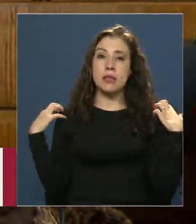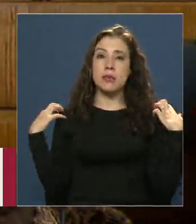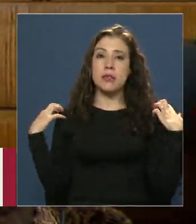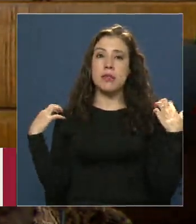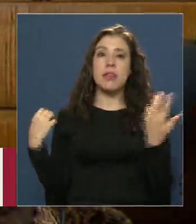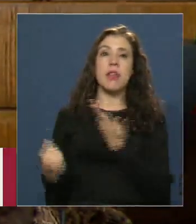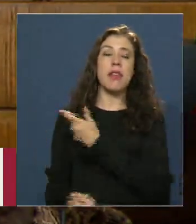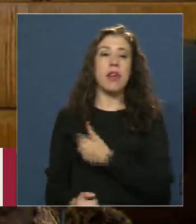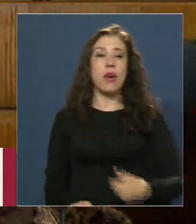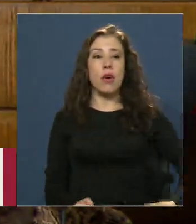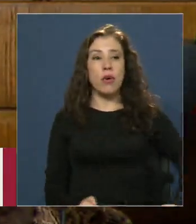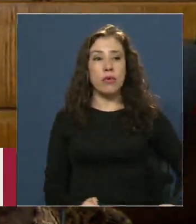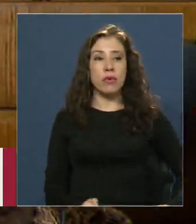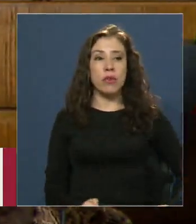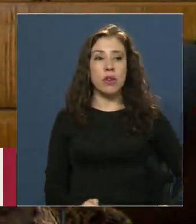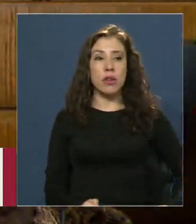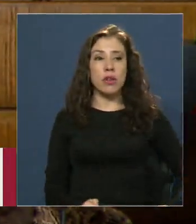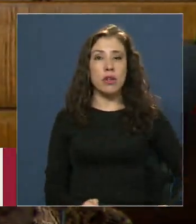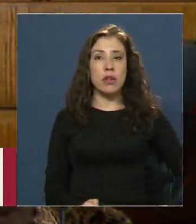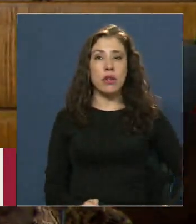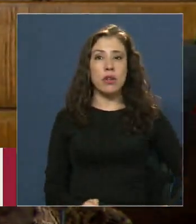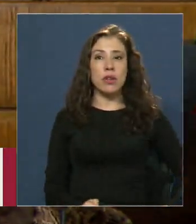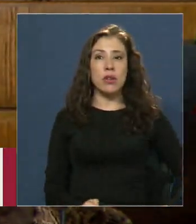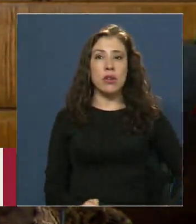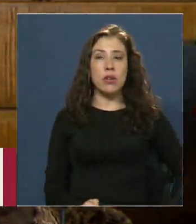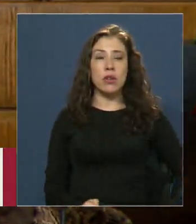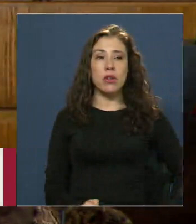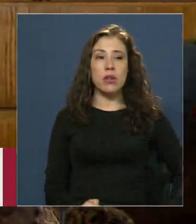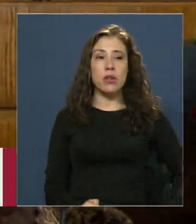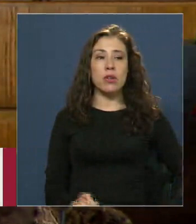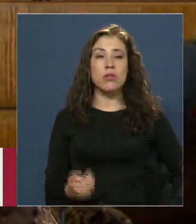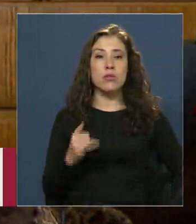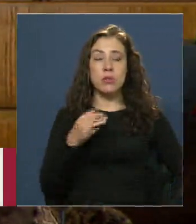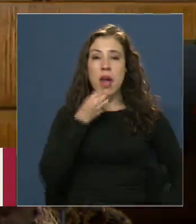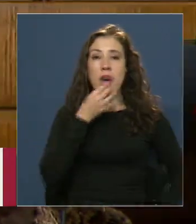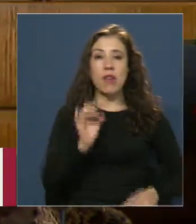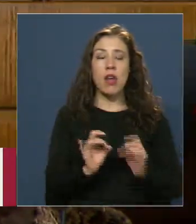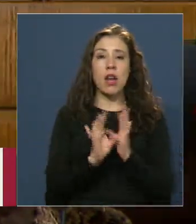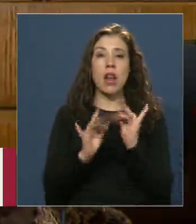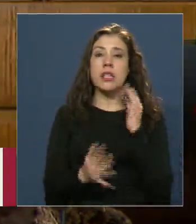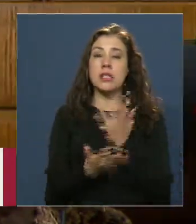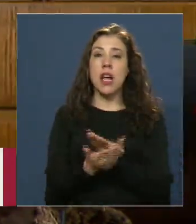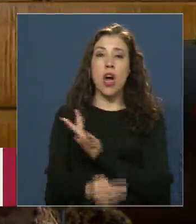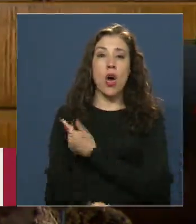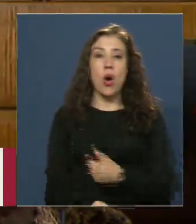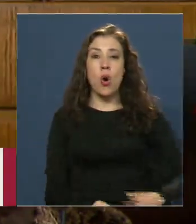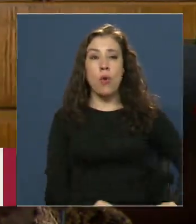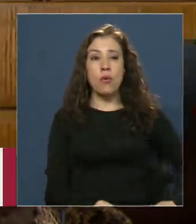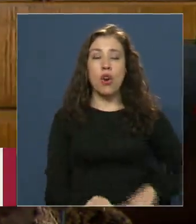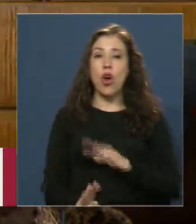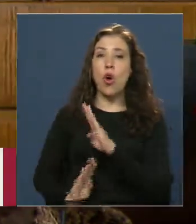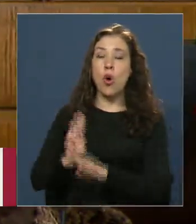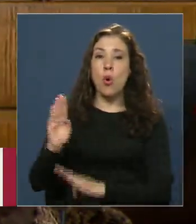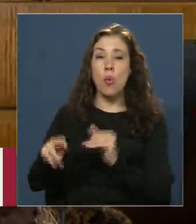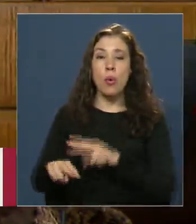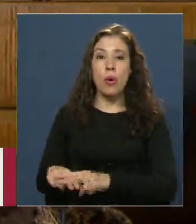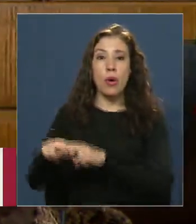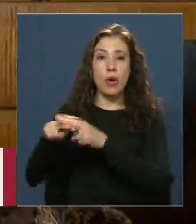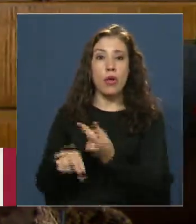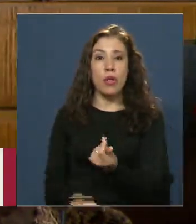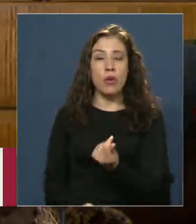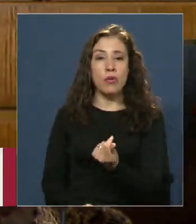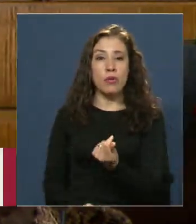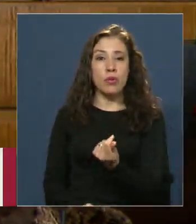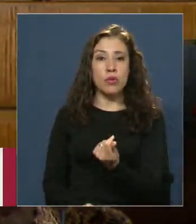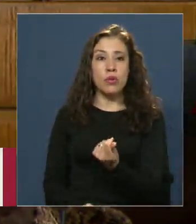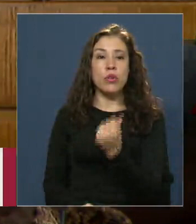como gobierno. Y en esto yo siempre he sido en ese sentido muy claro. Si tenemos un gobierno que cuida los recursos,